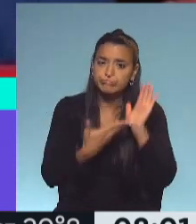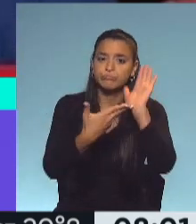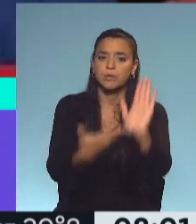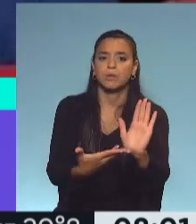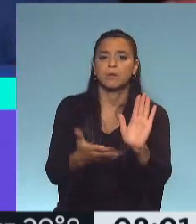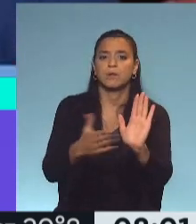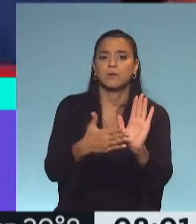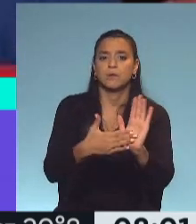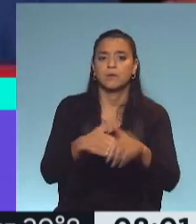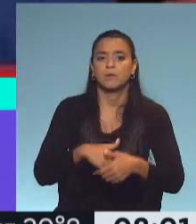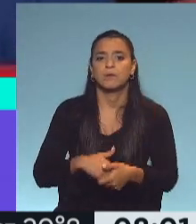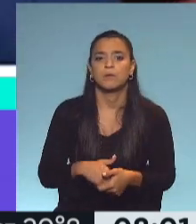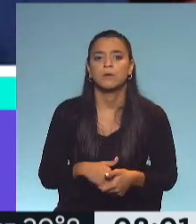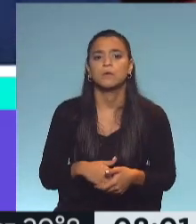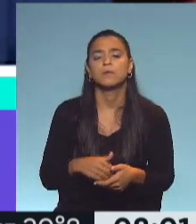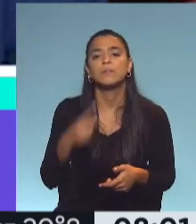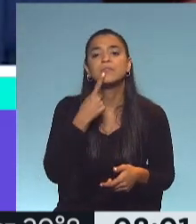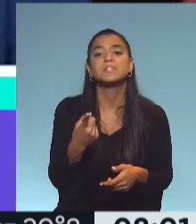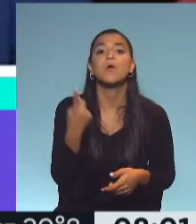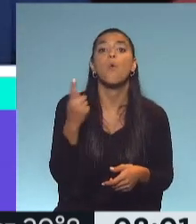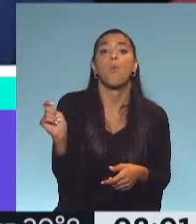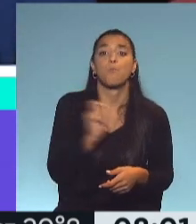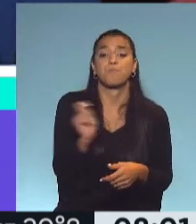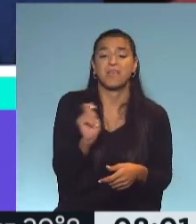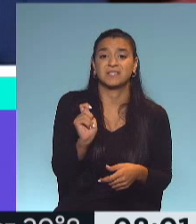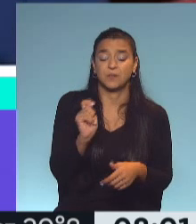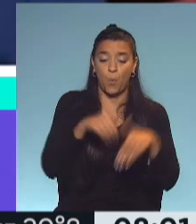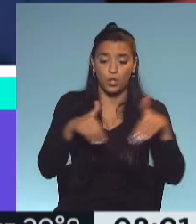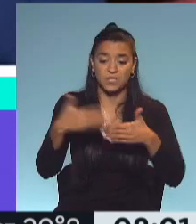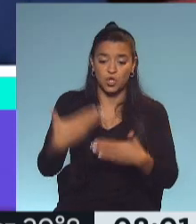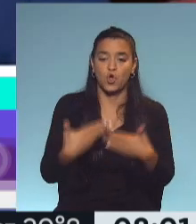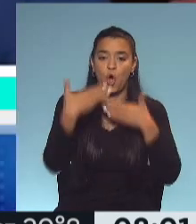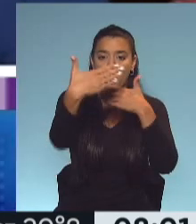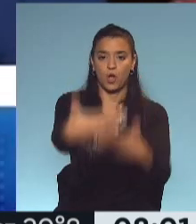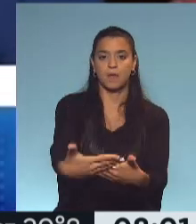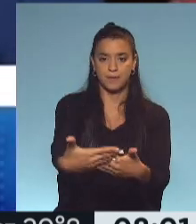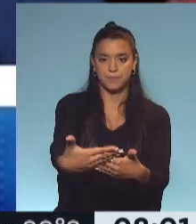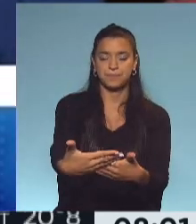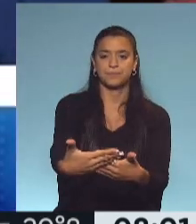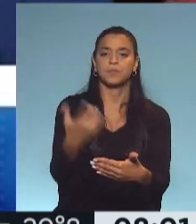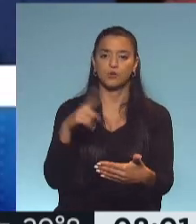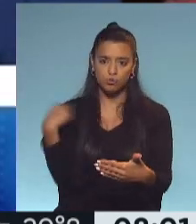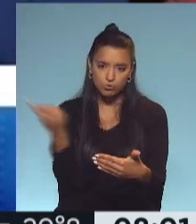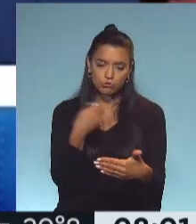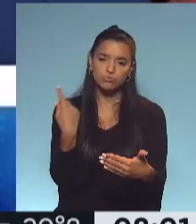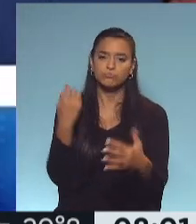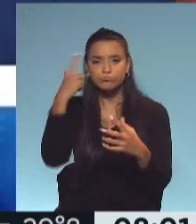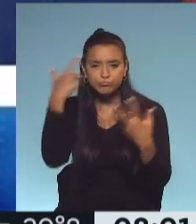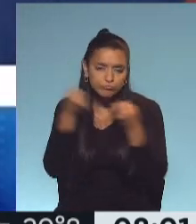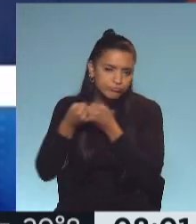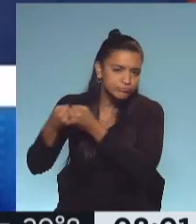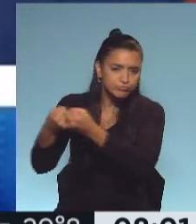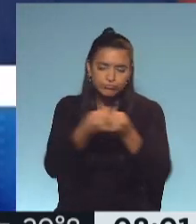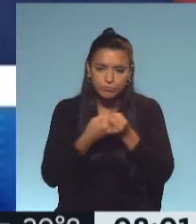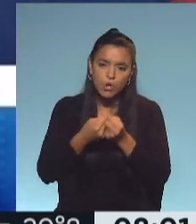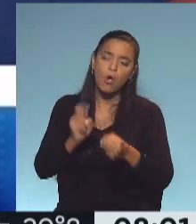que corre un mes. En el borrador que estuvimos consensuando con